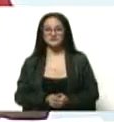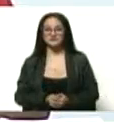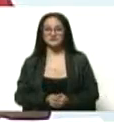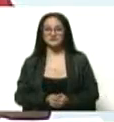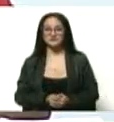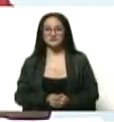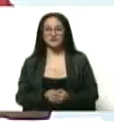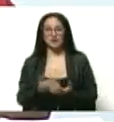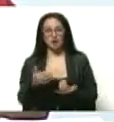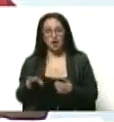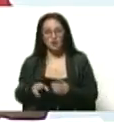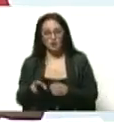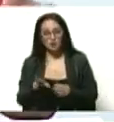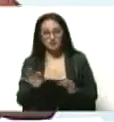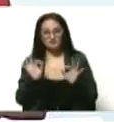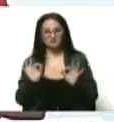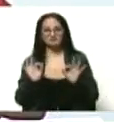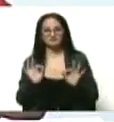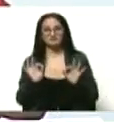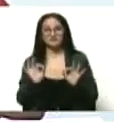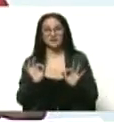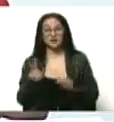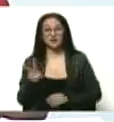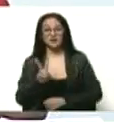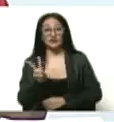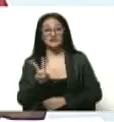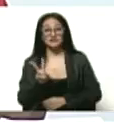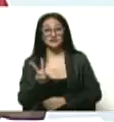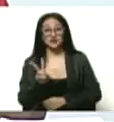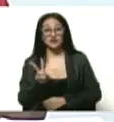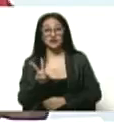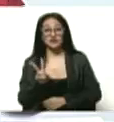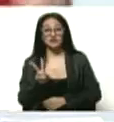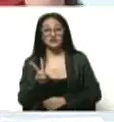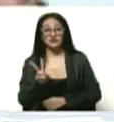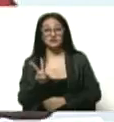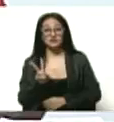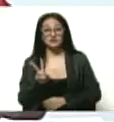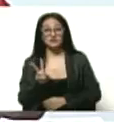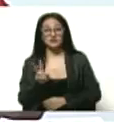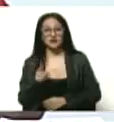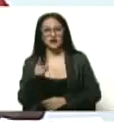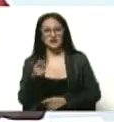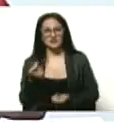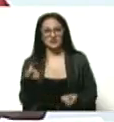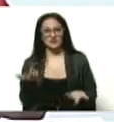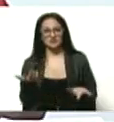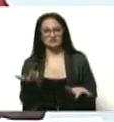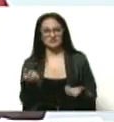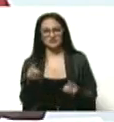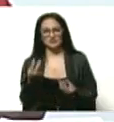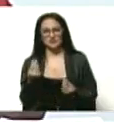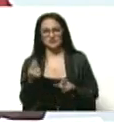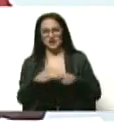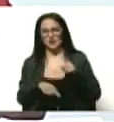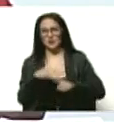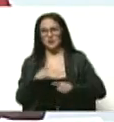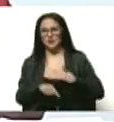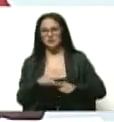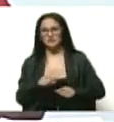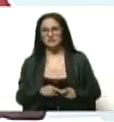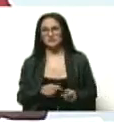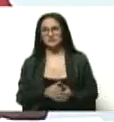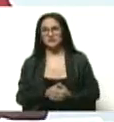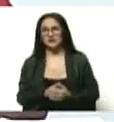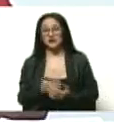Están en la ruta correcta. Y estos venezolanos que se vienen, a ellos les vendieron tantas cosas, ¿no? Mira,